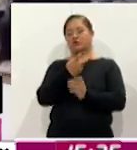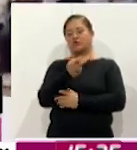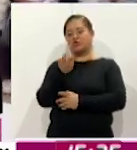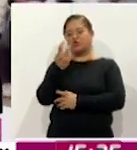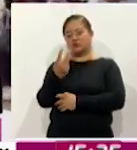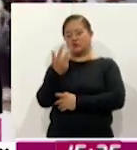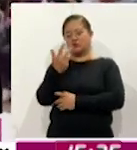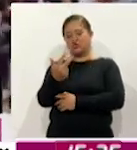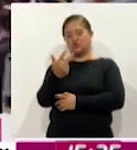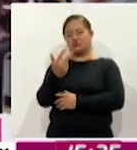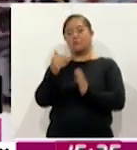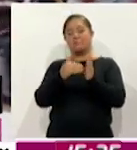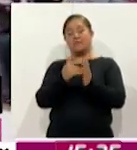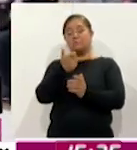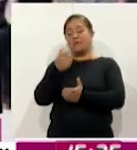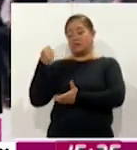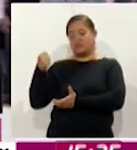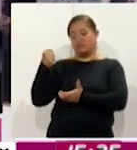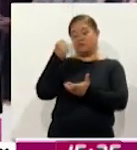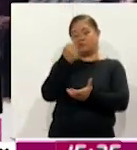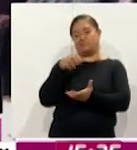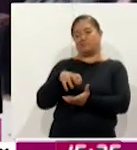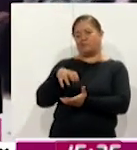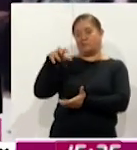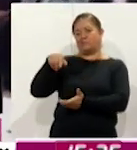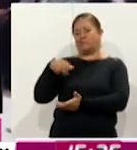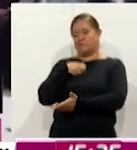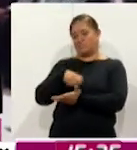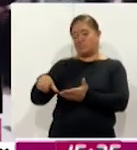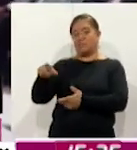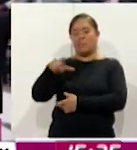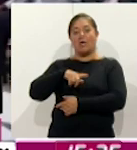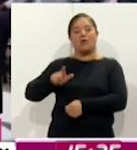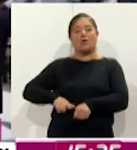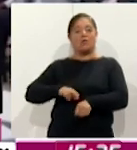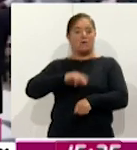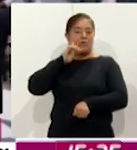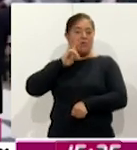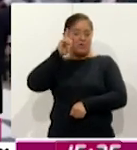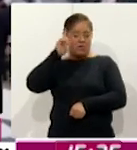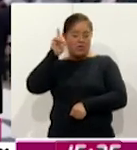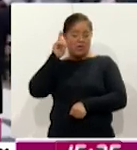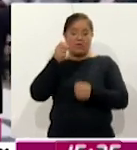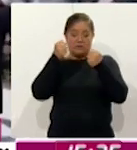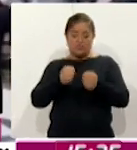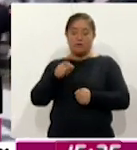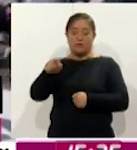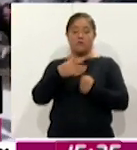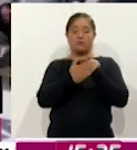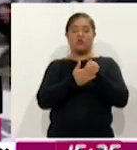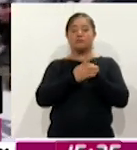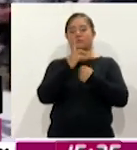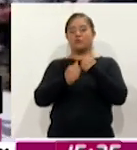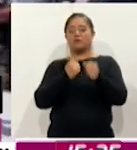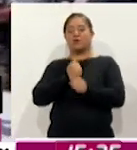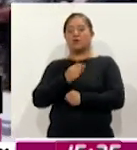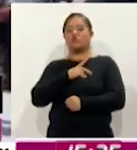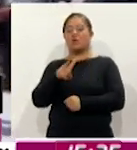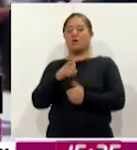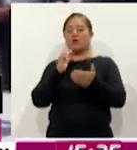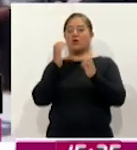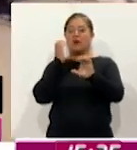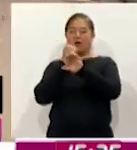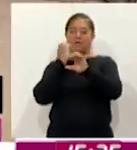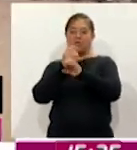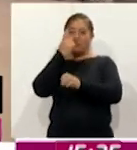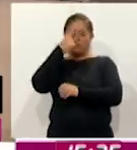11.208.000 pesos. Destacar que la gobernadora del estado, Lorena Cuellar Cisneros, aseguró que el próximo año se prevé la entrega de un camión para el